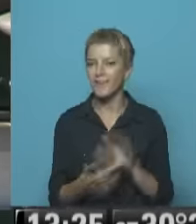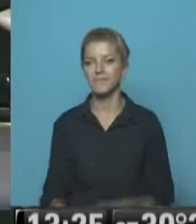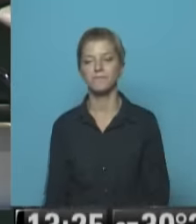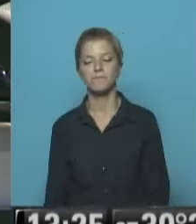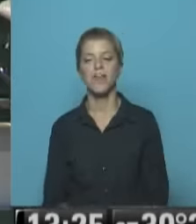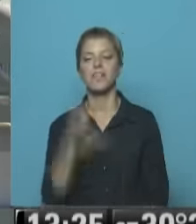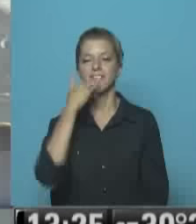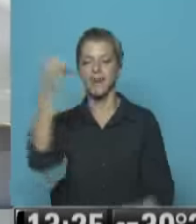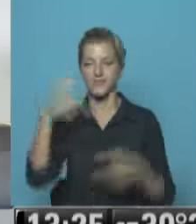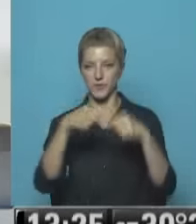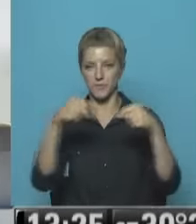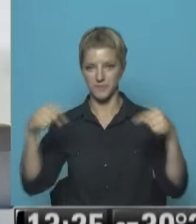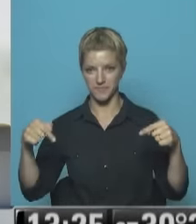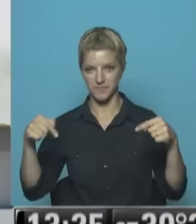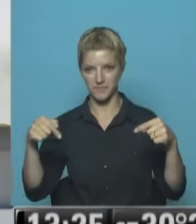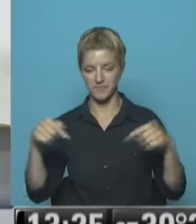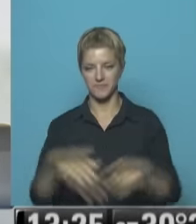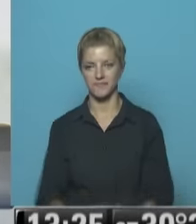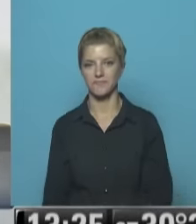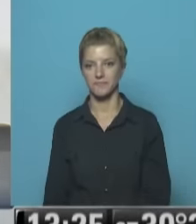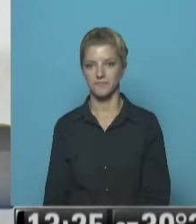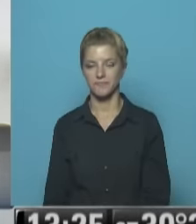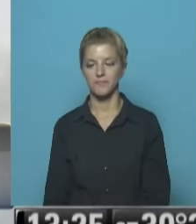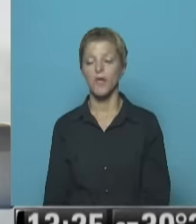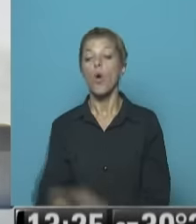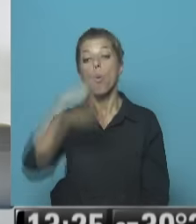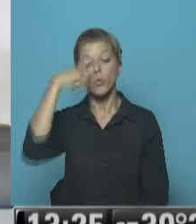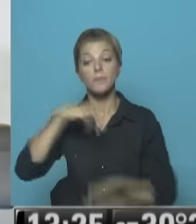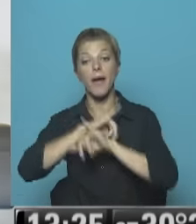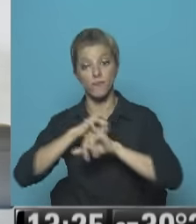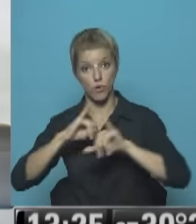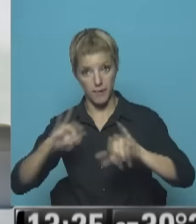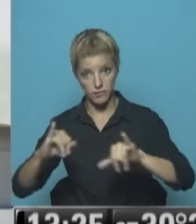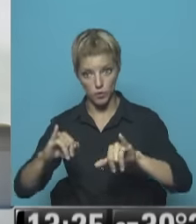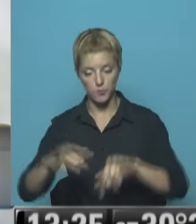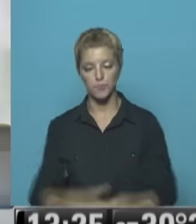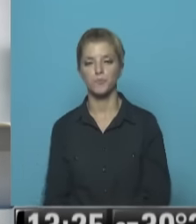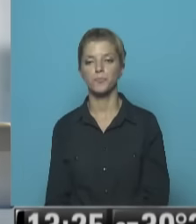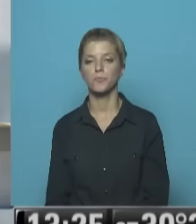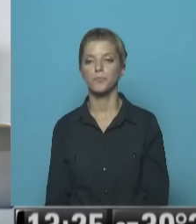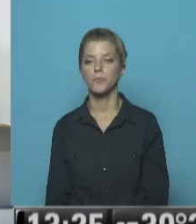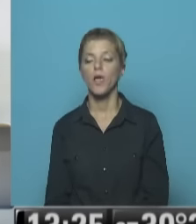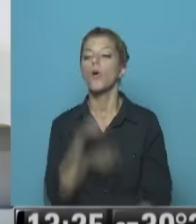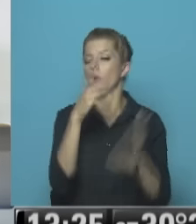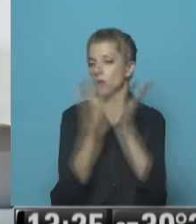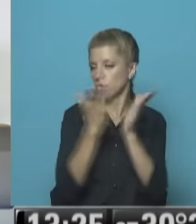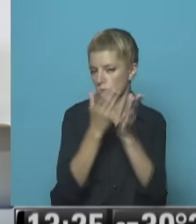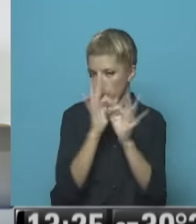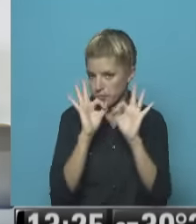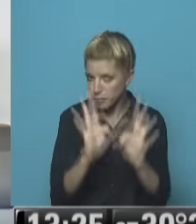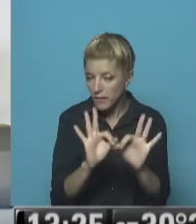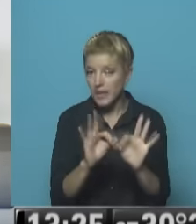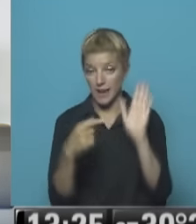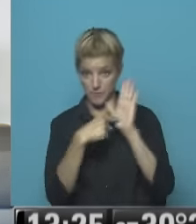0800-444-1777 y 4535-0709 los teléfonos para comunicarse. Último dato de la incógnita del programa de hoy. Concluida su formación académica, nuestro personaje,